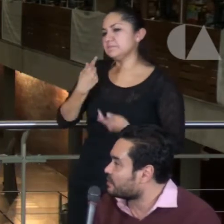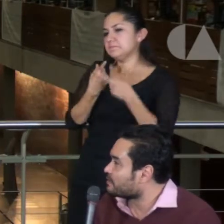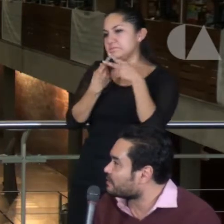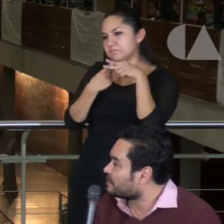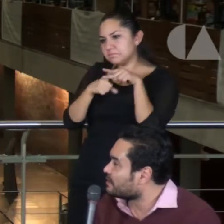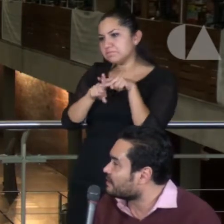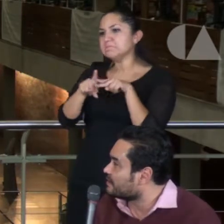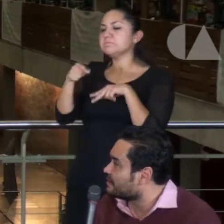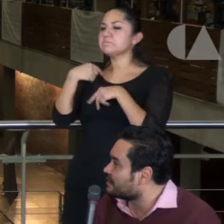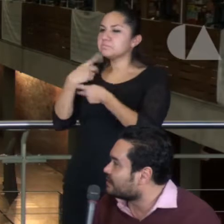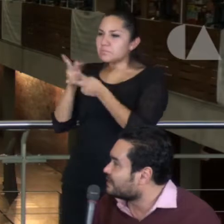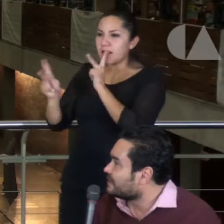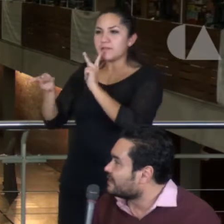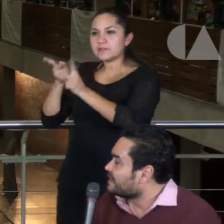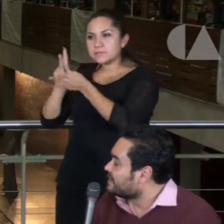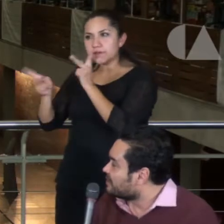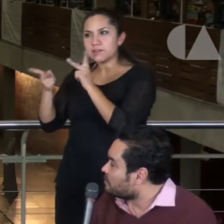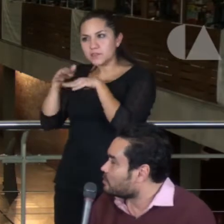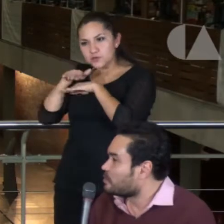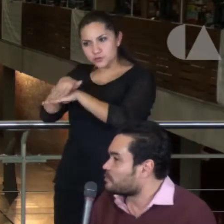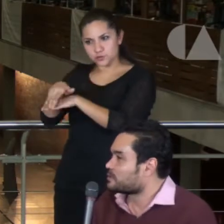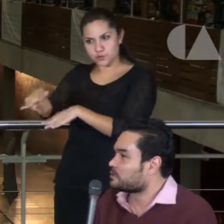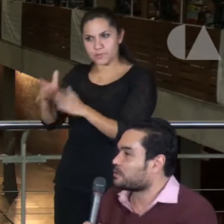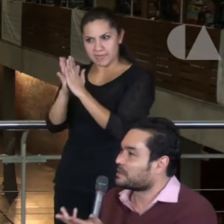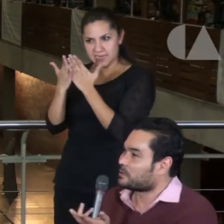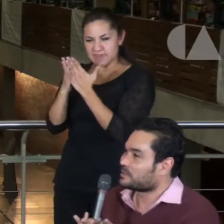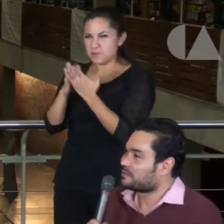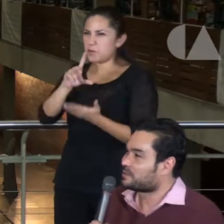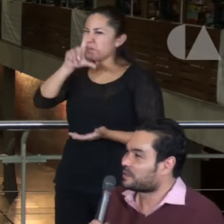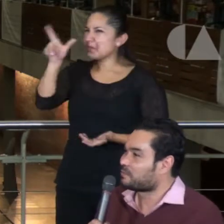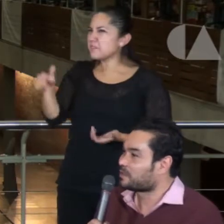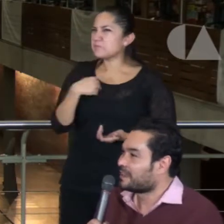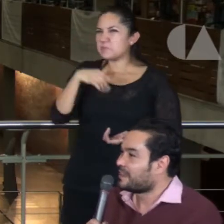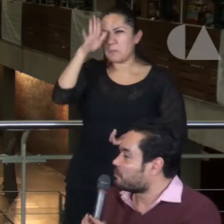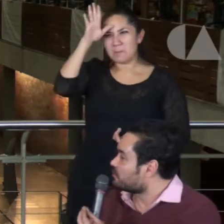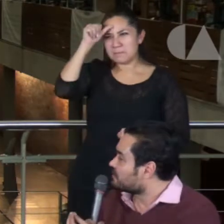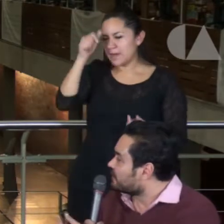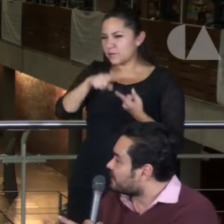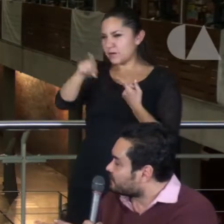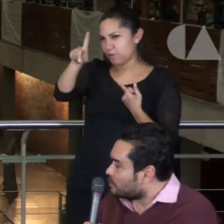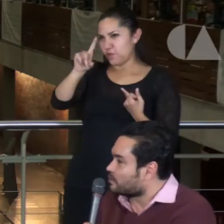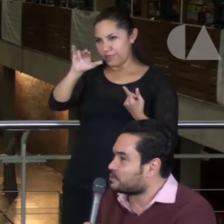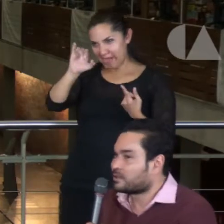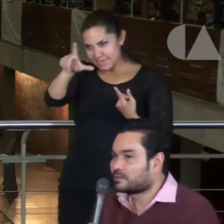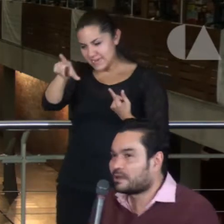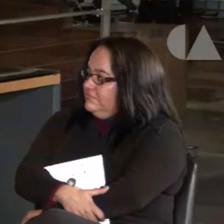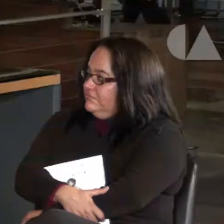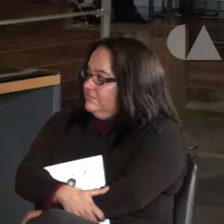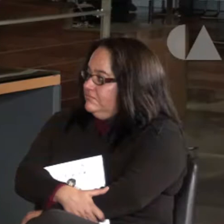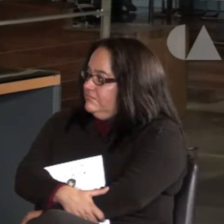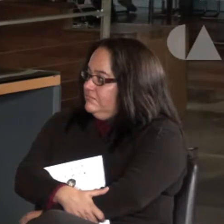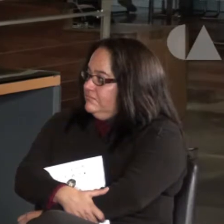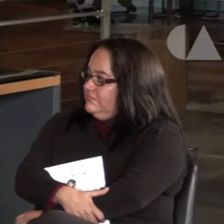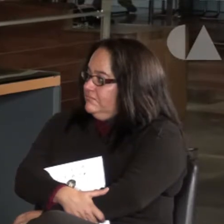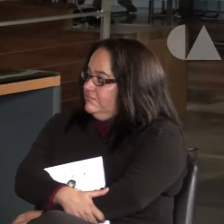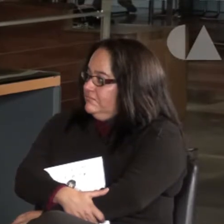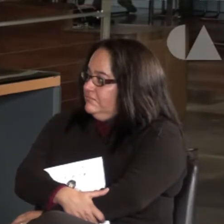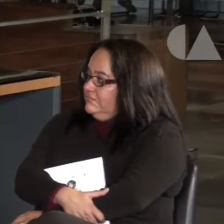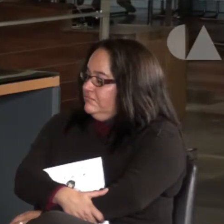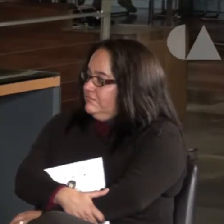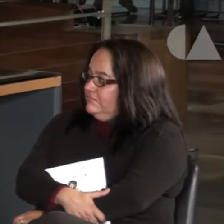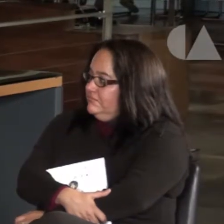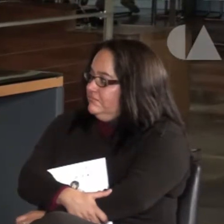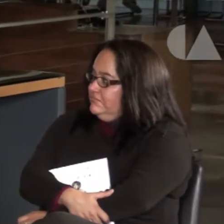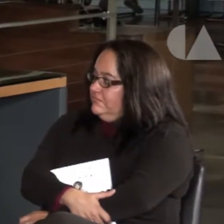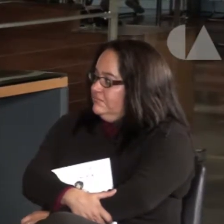acerca del proyecto y novak o como estuvo entre los tres nos dijimos pues es que todo esto que no estaba platicando agustín es